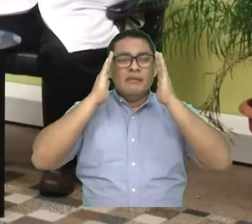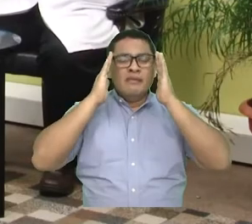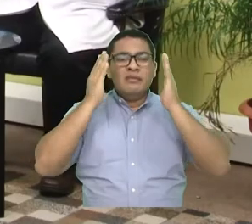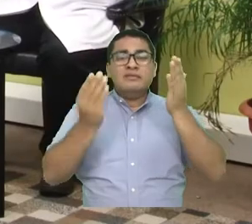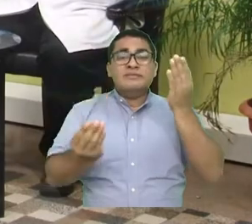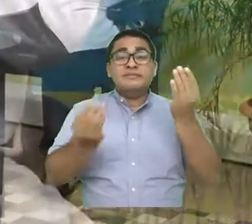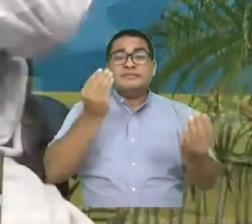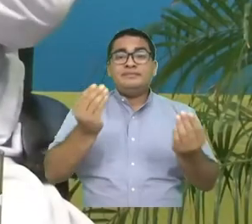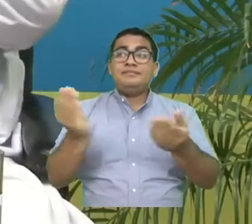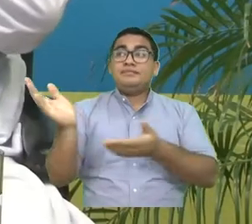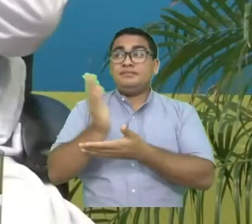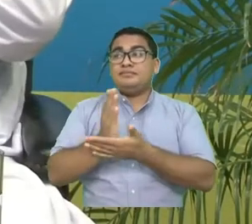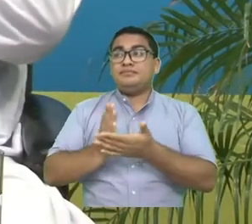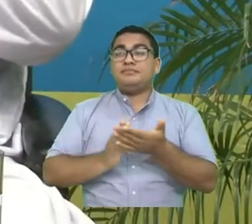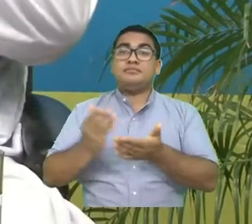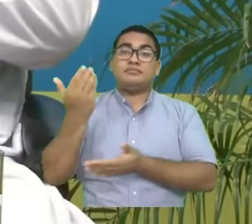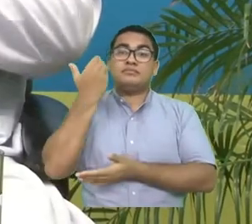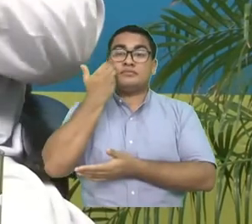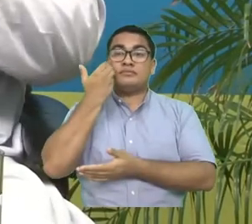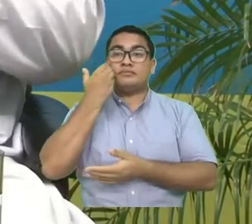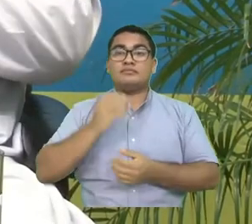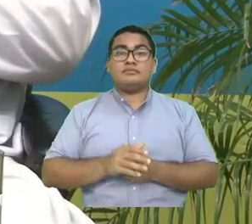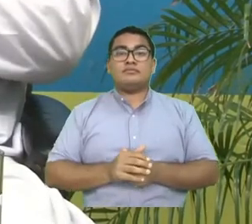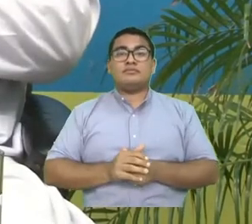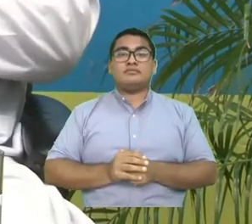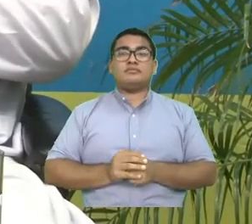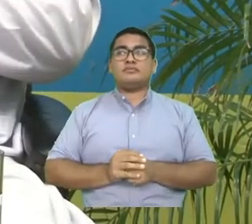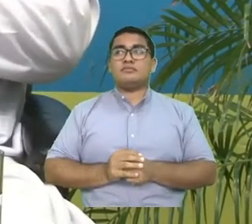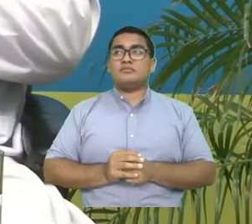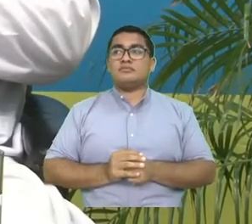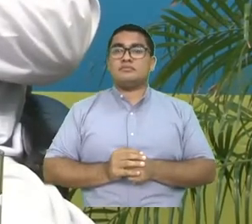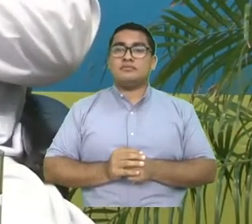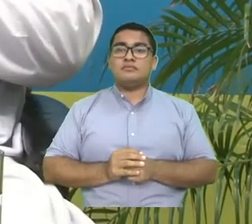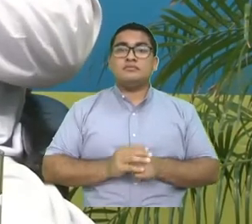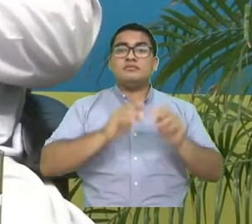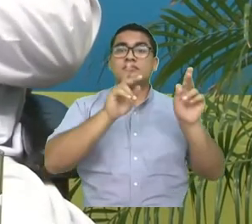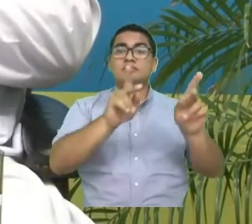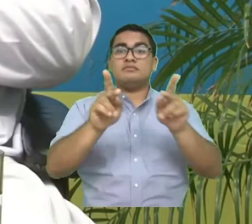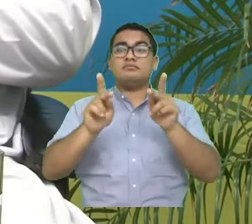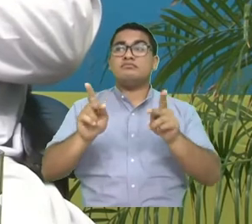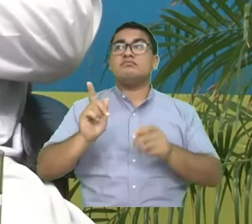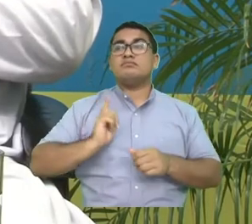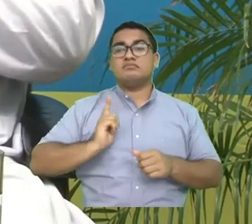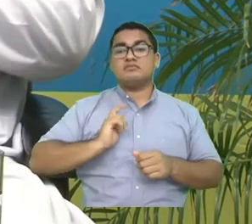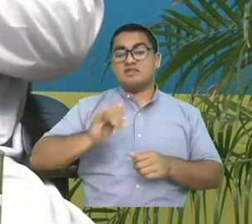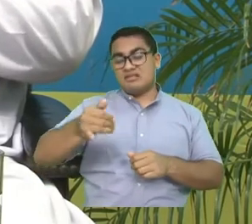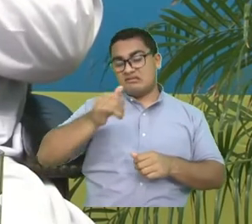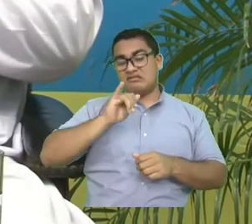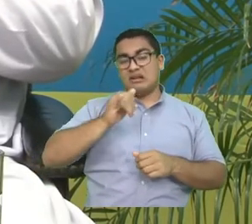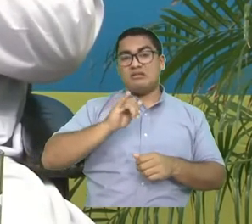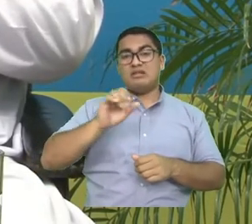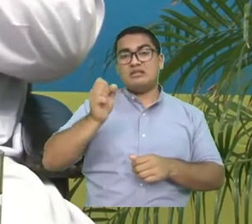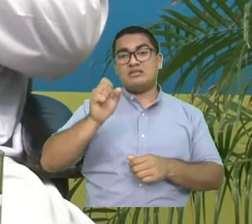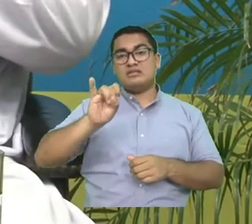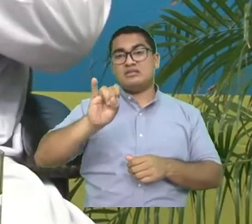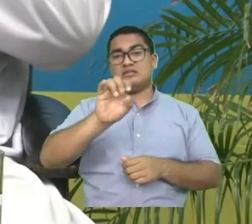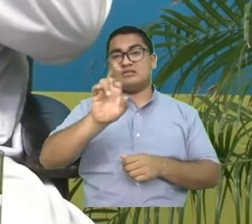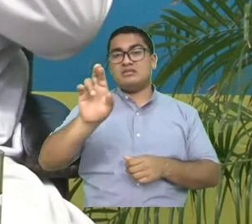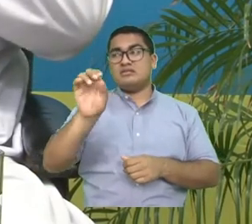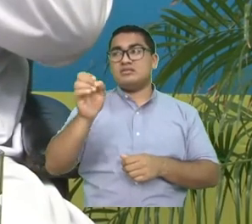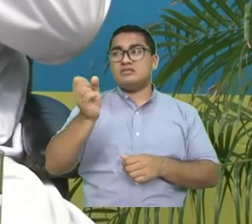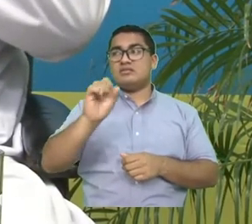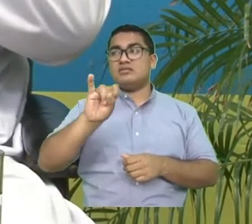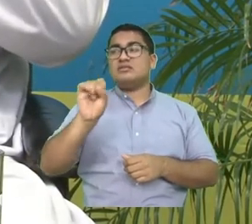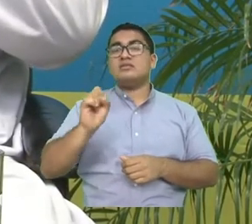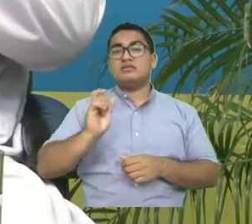algunas enfermedades Ah, o bueno, patologías. Sí. Te voy a poner un ejemplo. Los pacientes que tienen cirrosis tienen unas venas que están